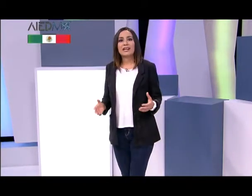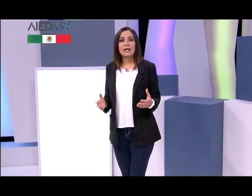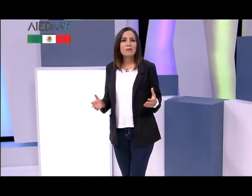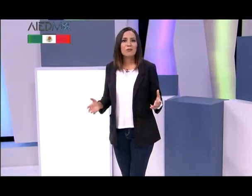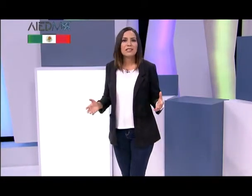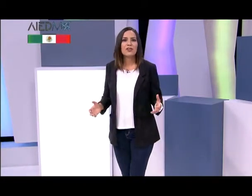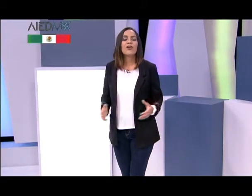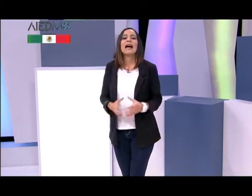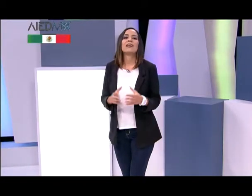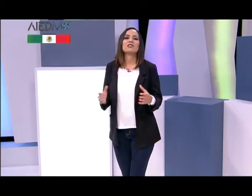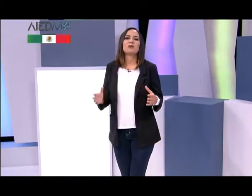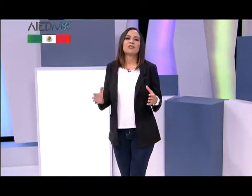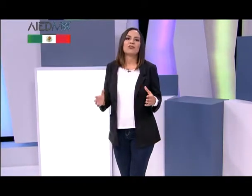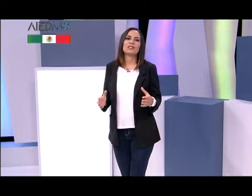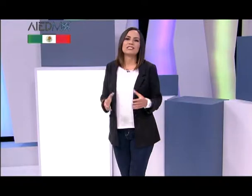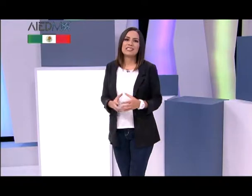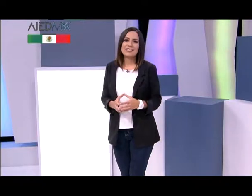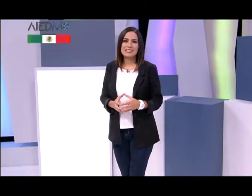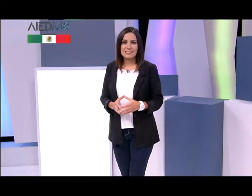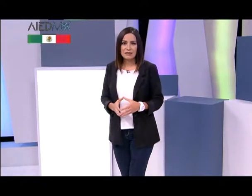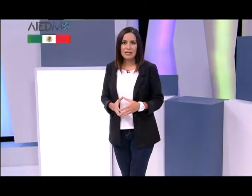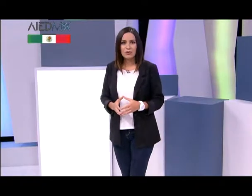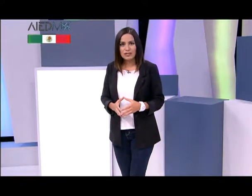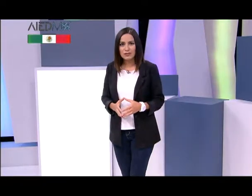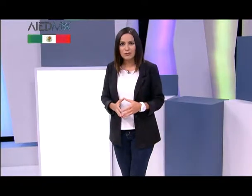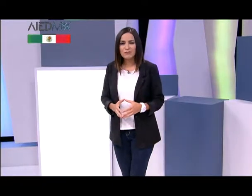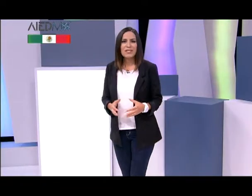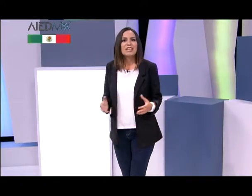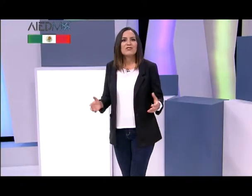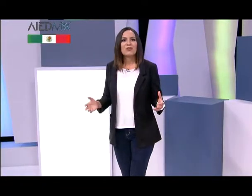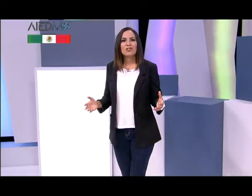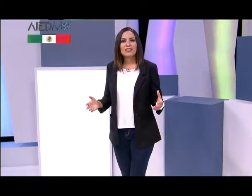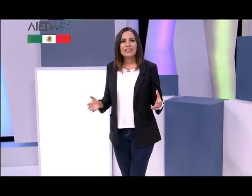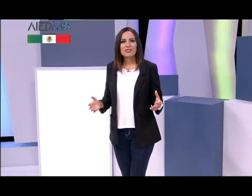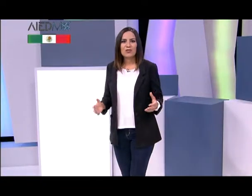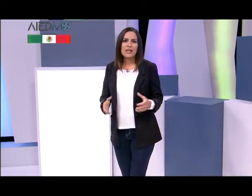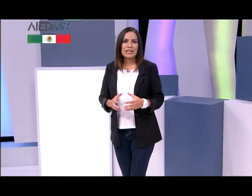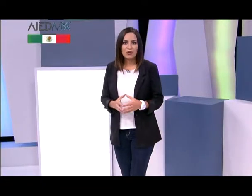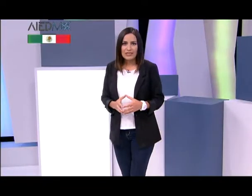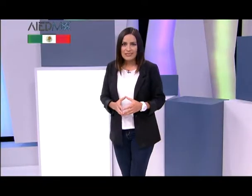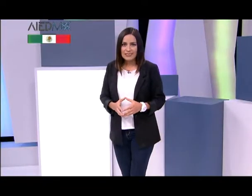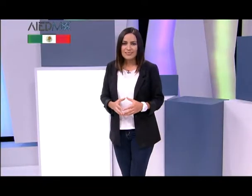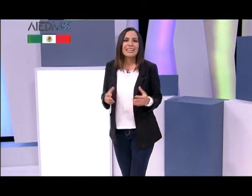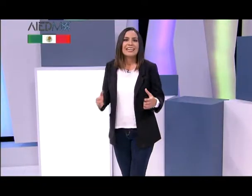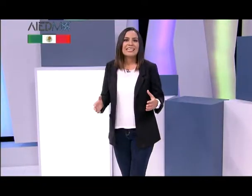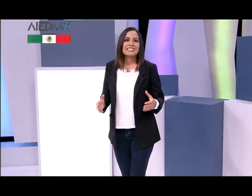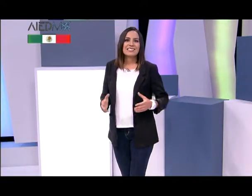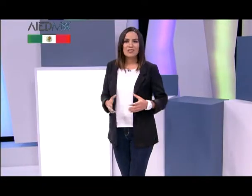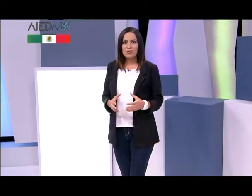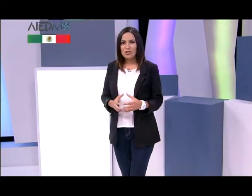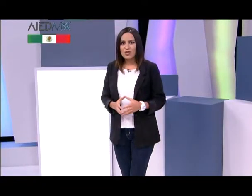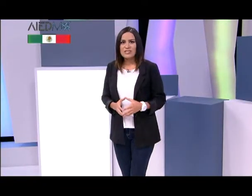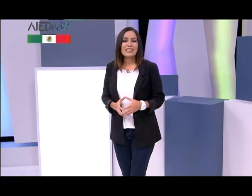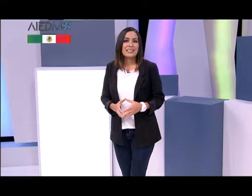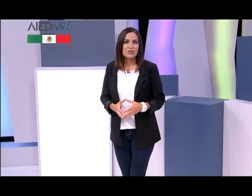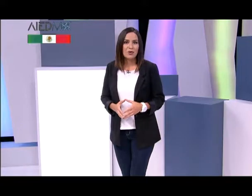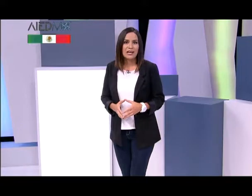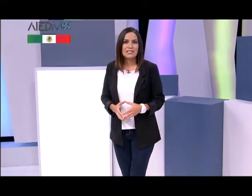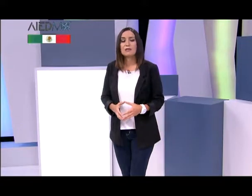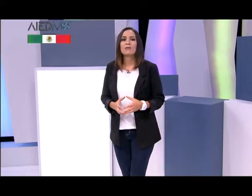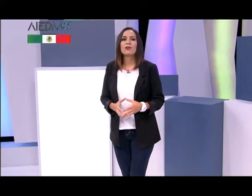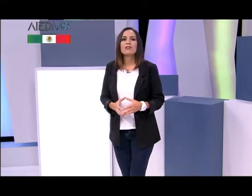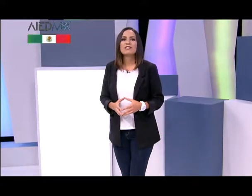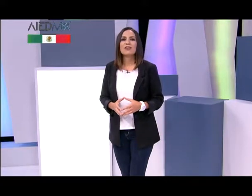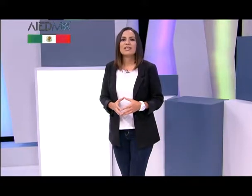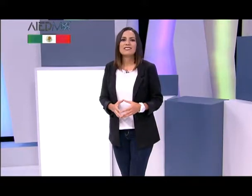para mostrar al público a los protagonistas del sistema educativo, su contexto, la actualidad, las instituciones,